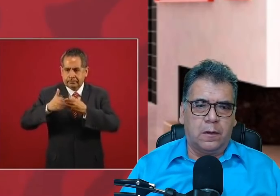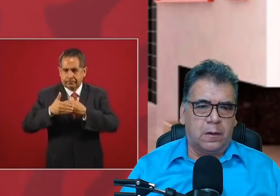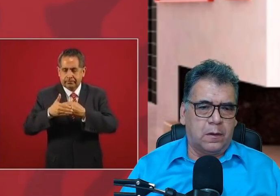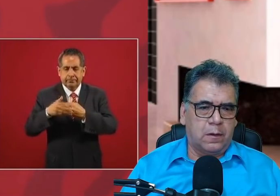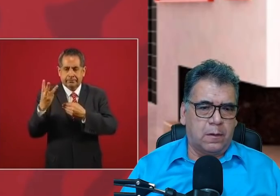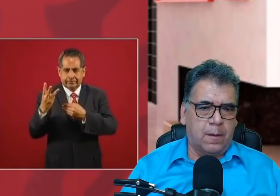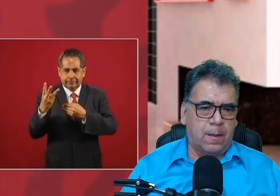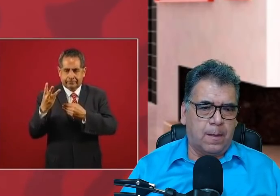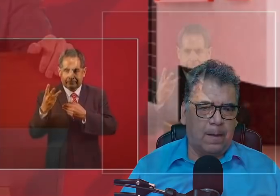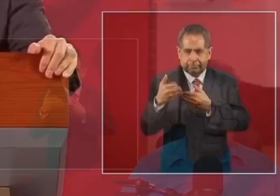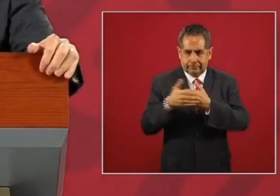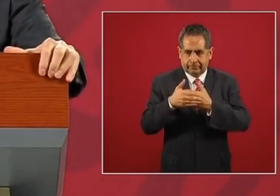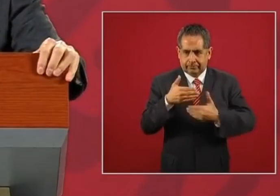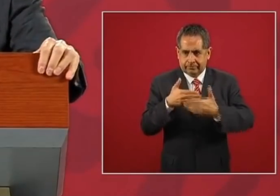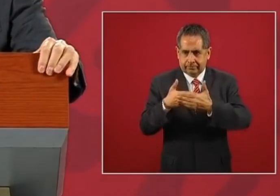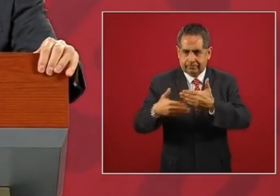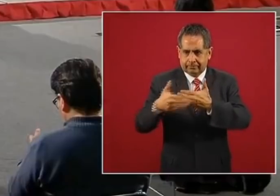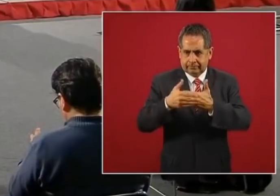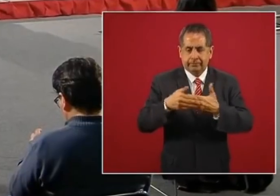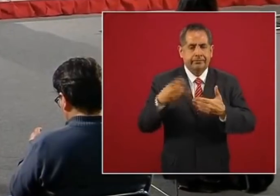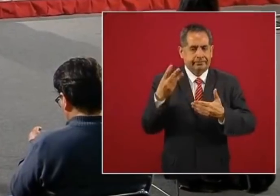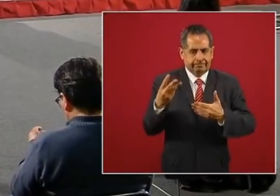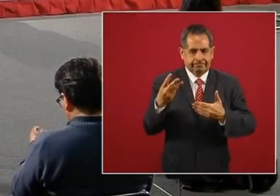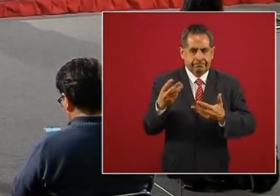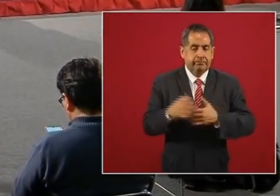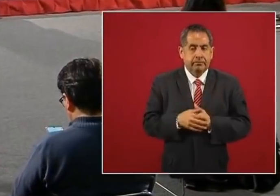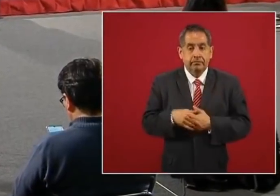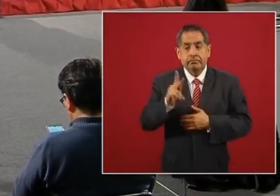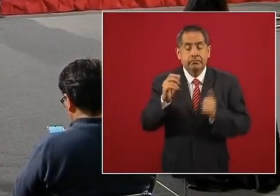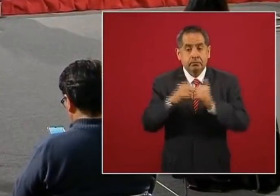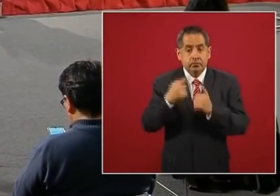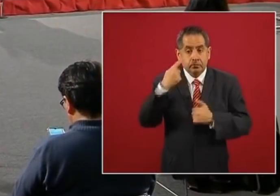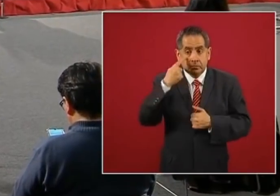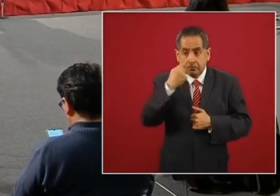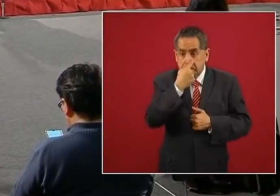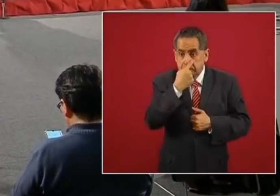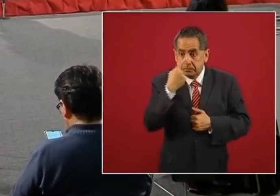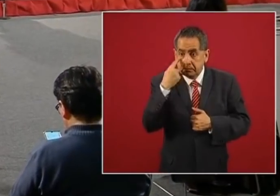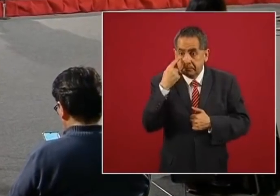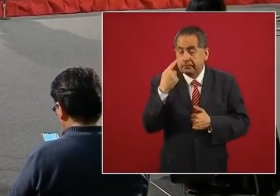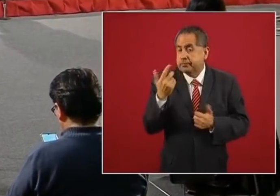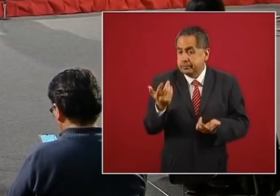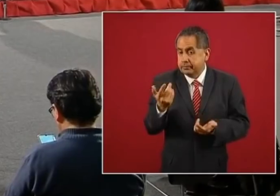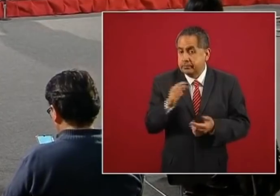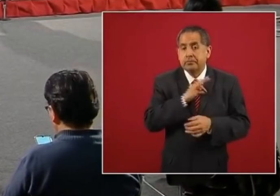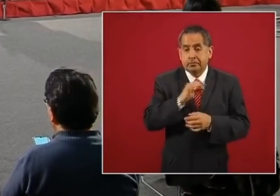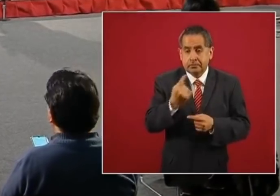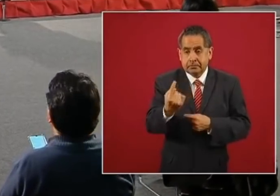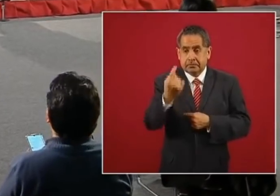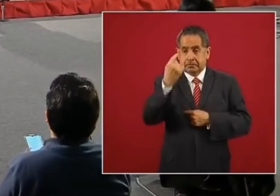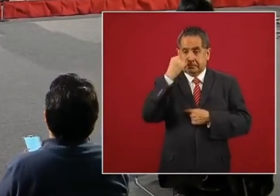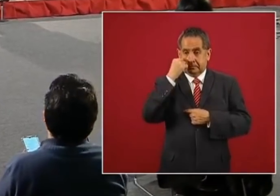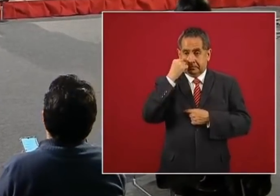Pero aún así, no evita que a través de los ojos se pueda ingresar el